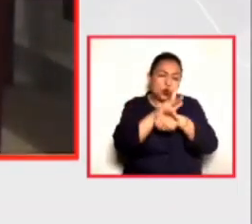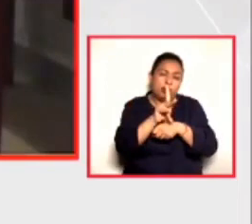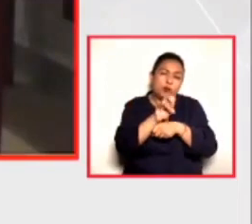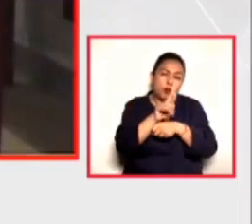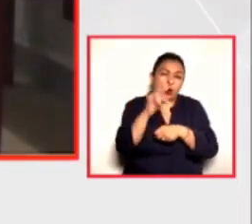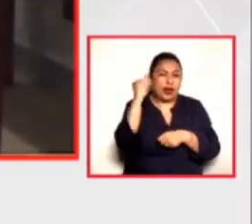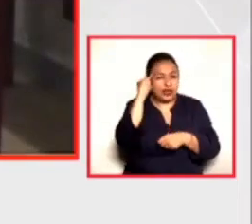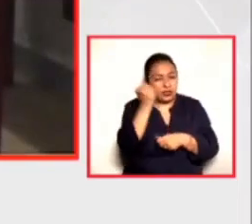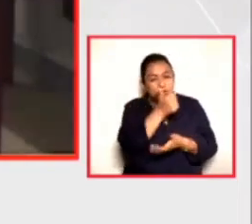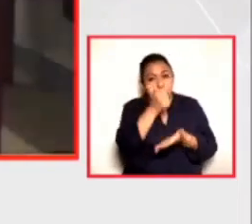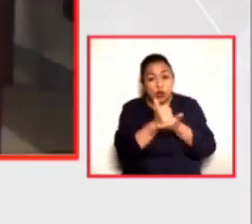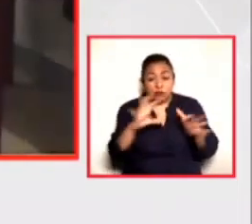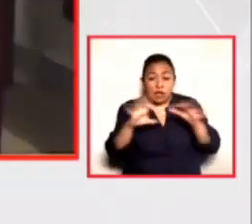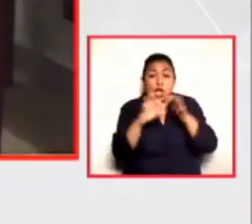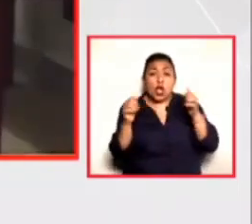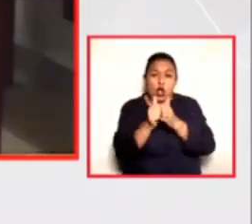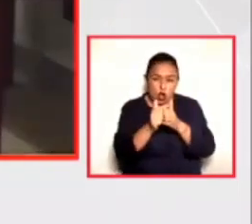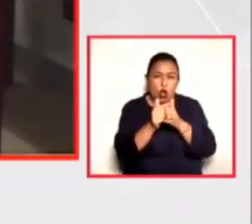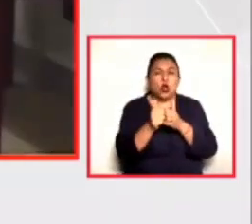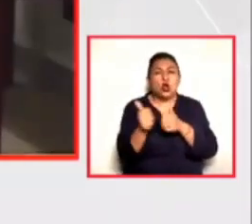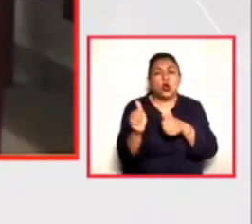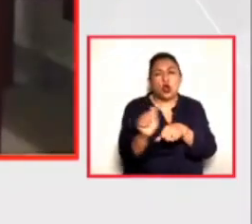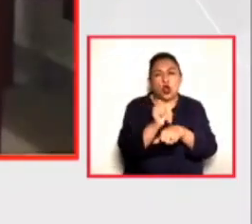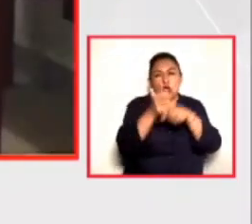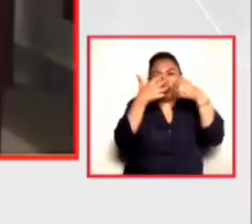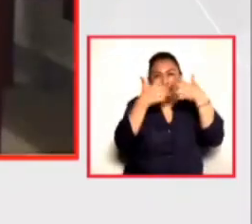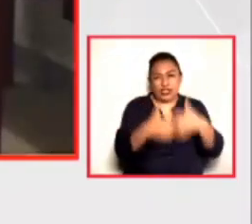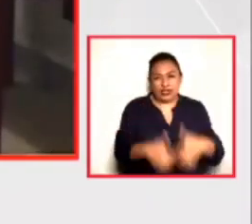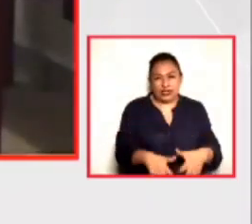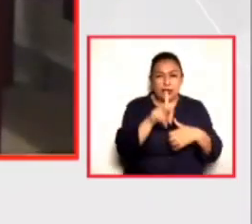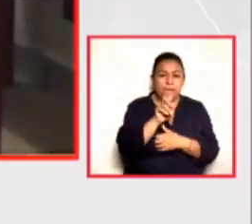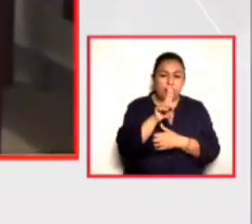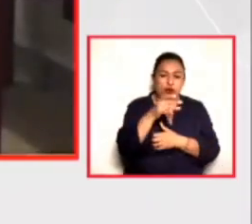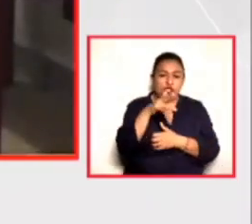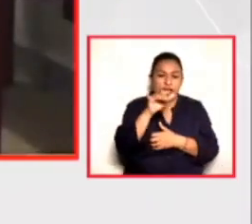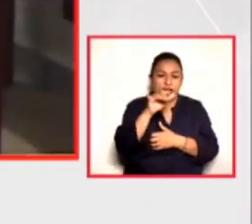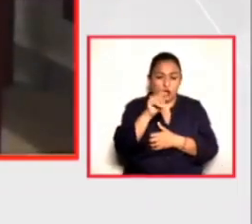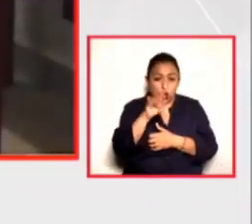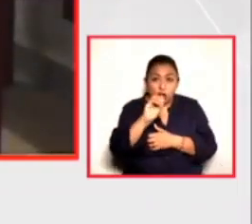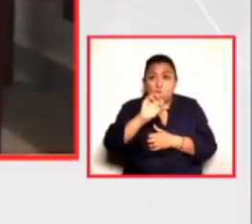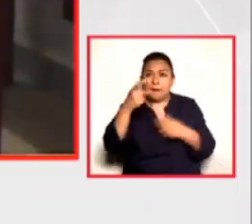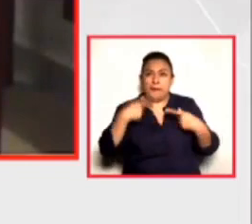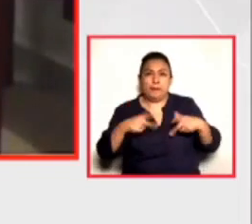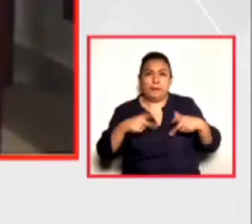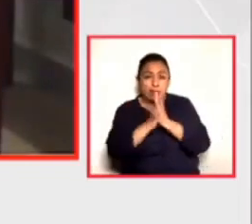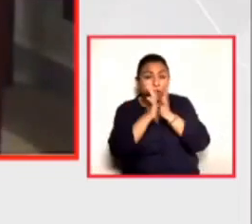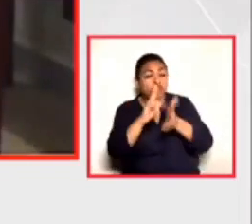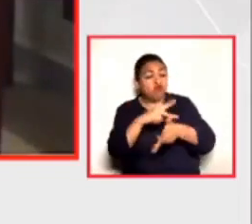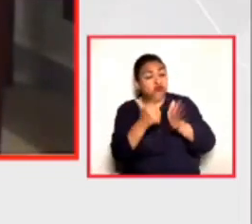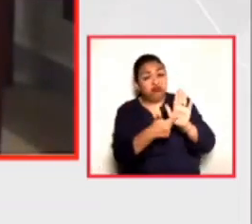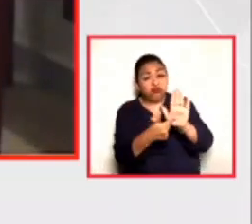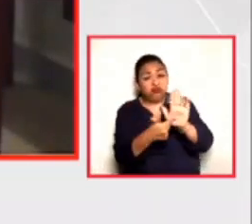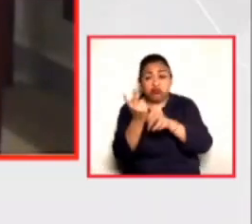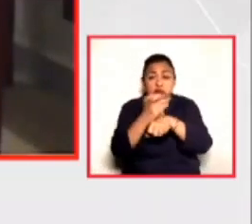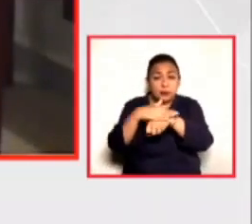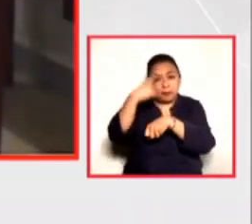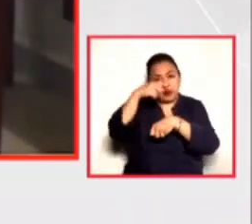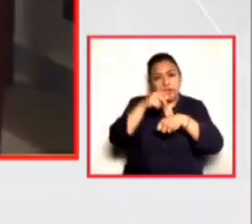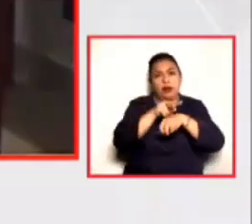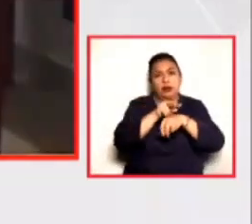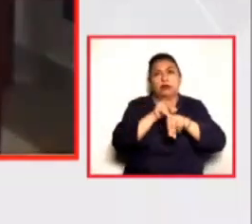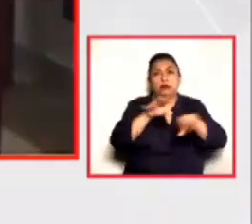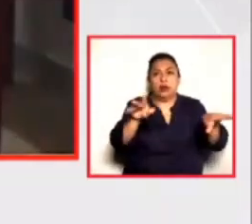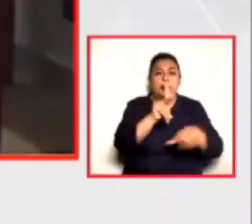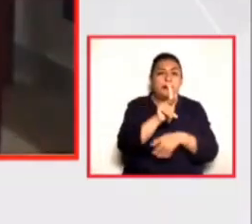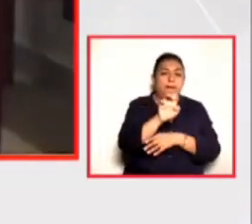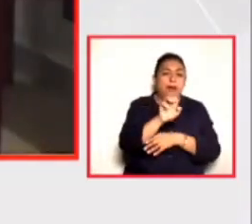agencia automotriz Peugeot y otros participantes, presentaron en conferencia de prensa virtual la convocatoria para la campaña Peugeot Urban